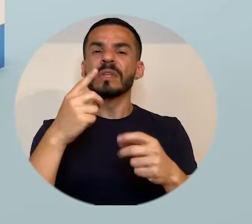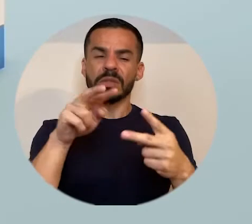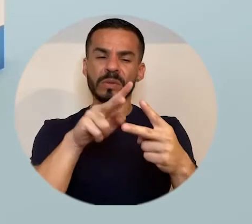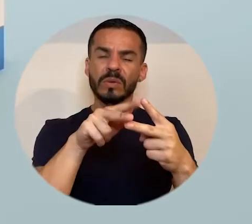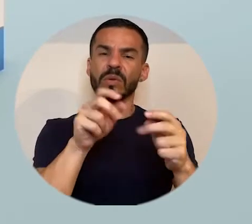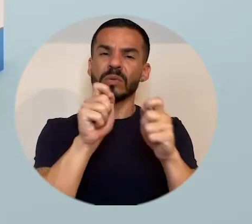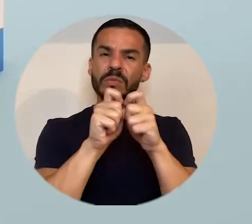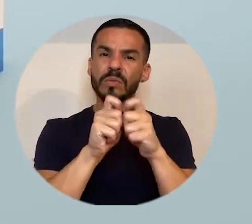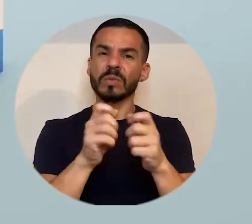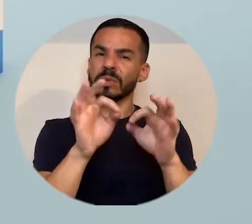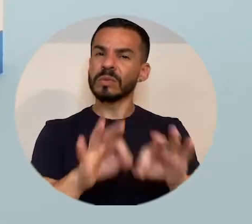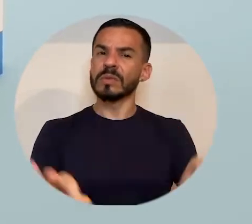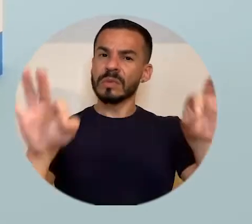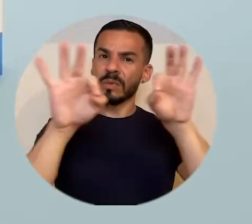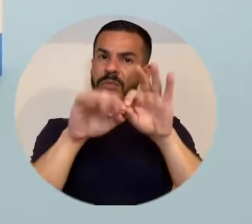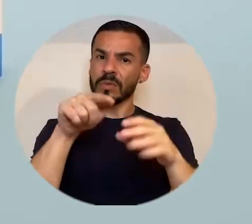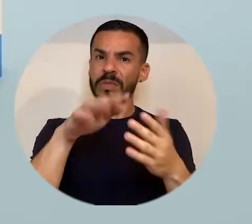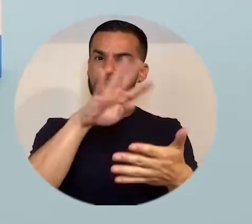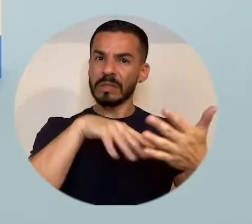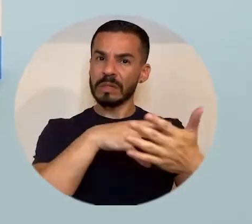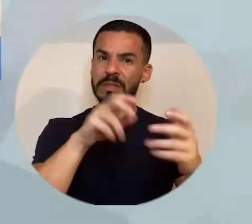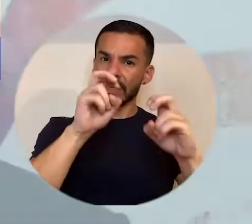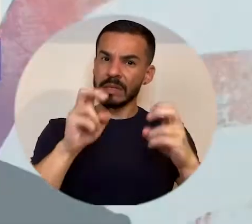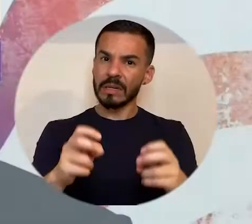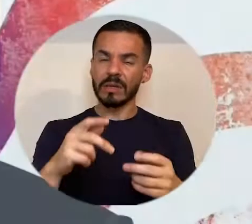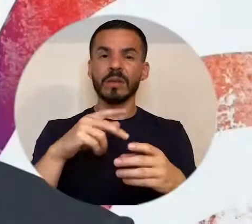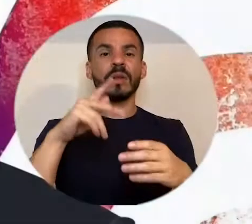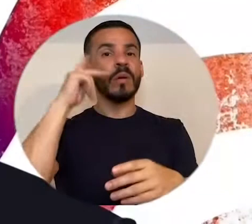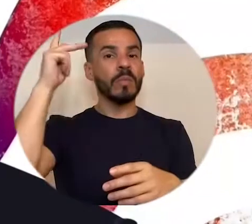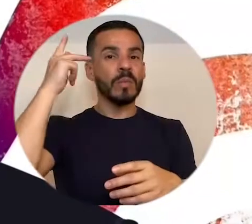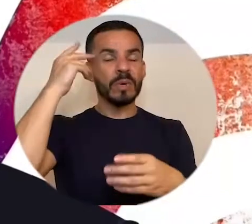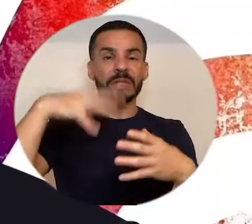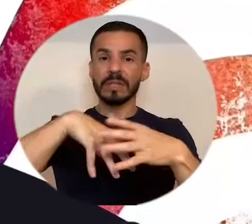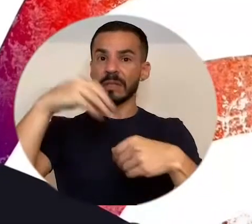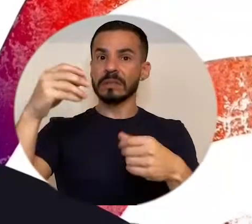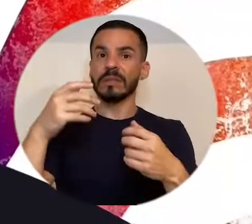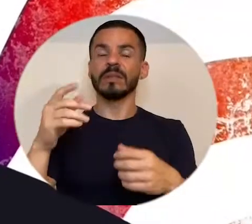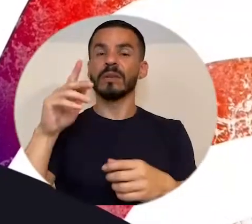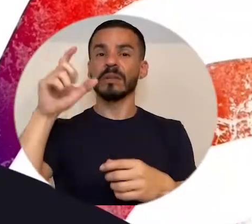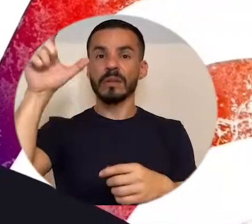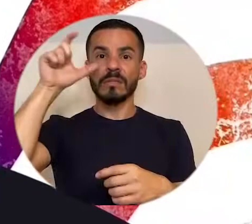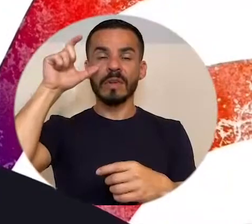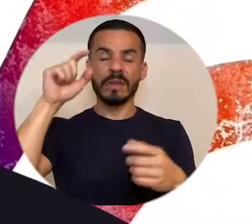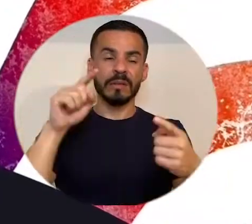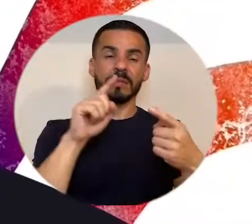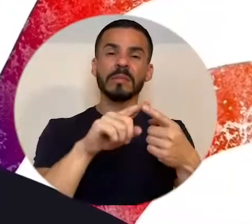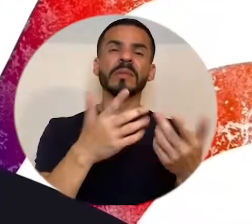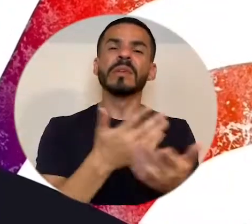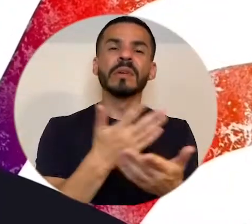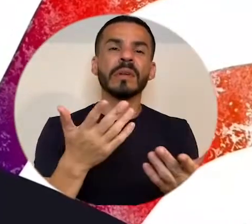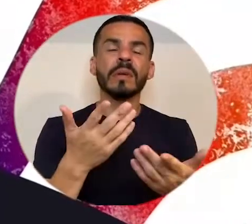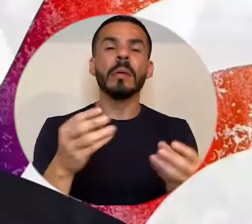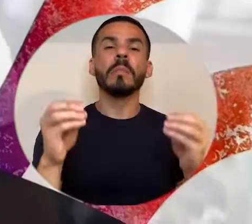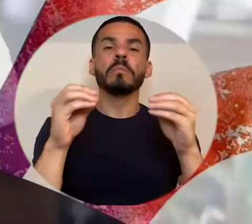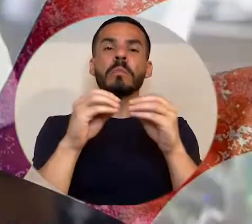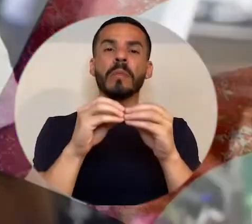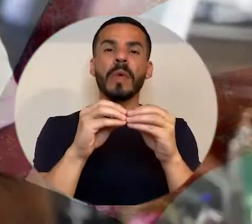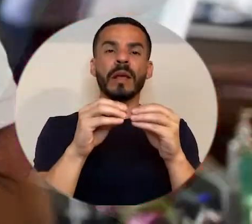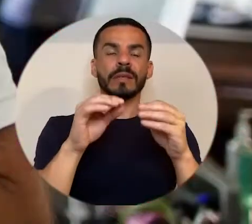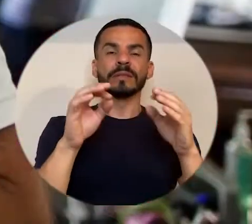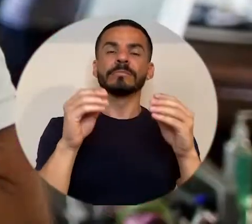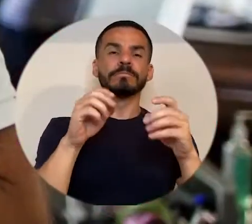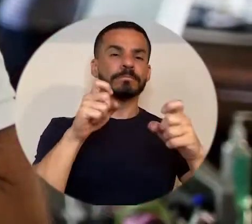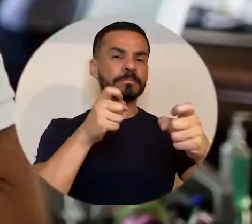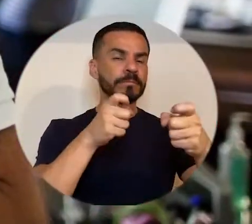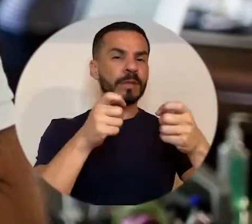dos puntos álgidos en la agenda de la política exterior de Biden, que tiene que ver con un